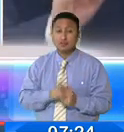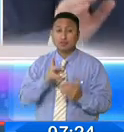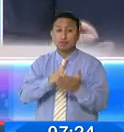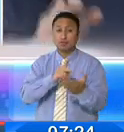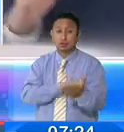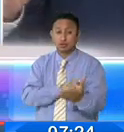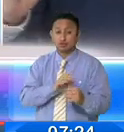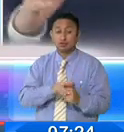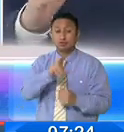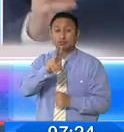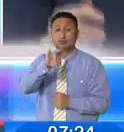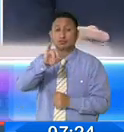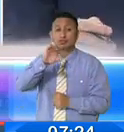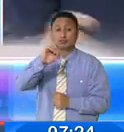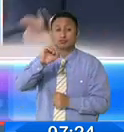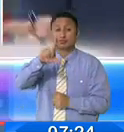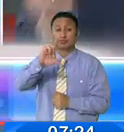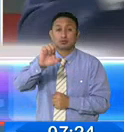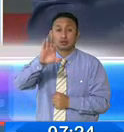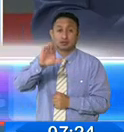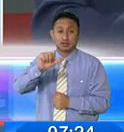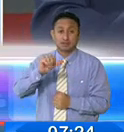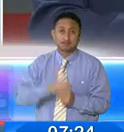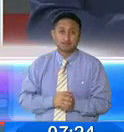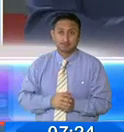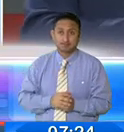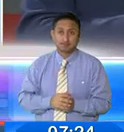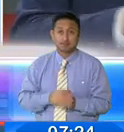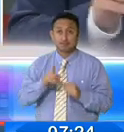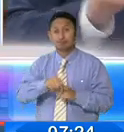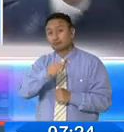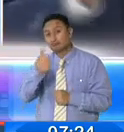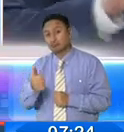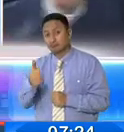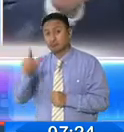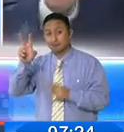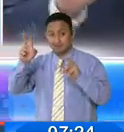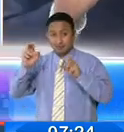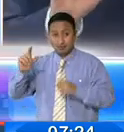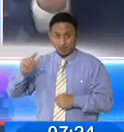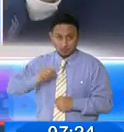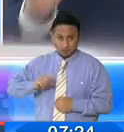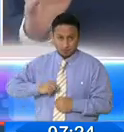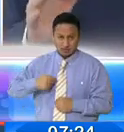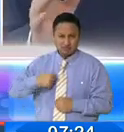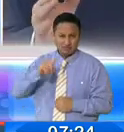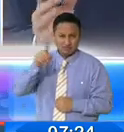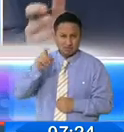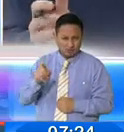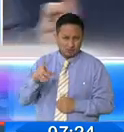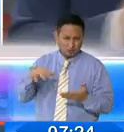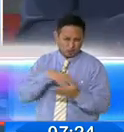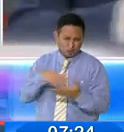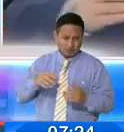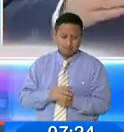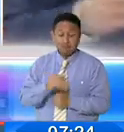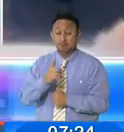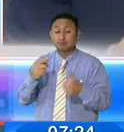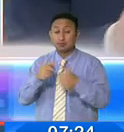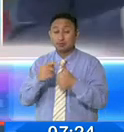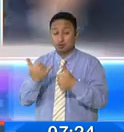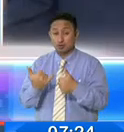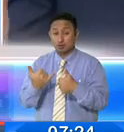un poquito más en extenso esto. Volvamos a un tema de los salarios que me quedaron algunas dudas, ministro. Uno, producto de la